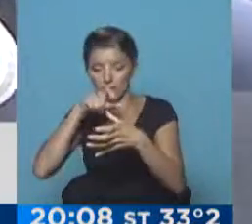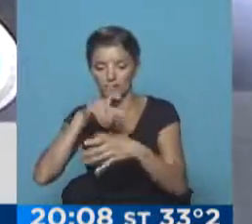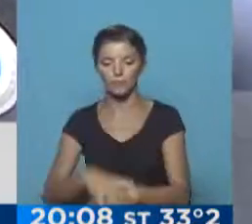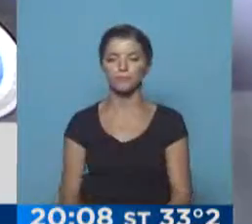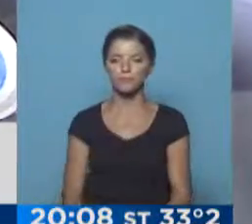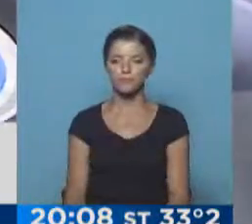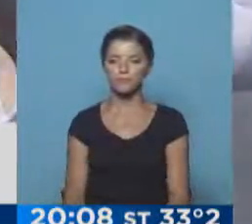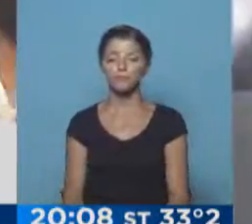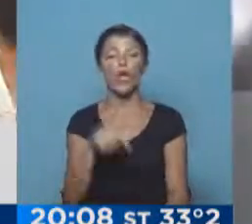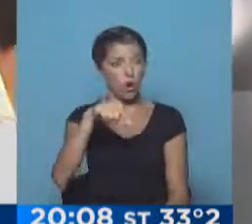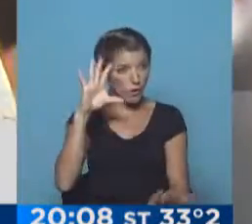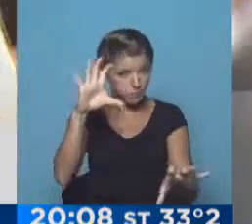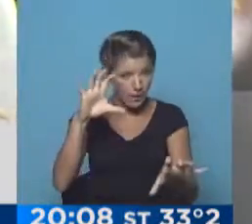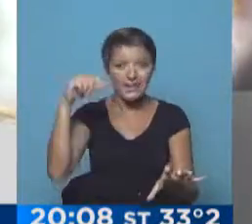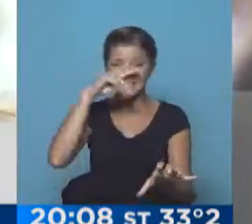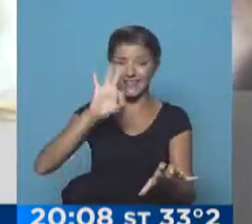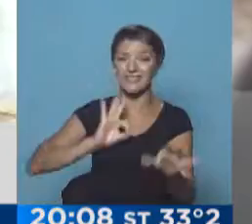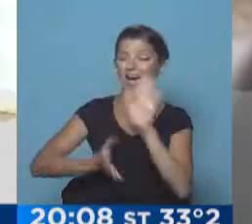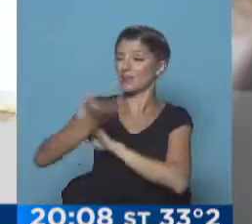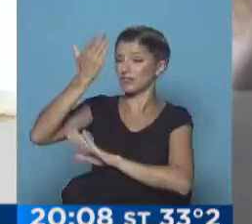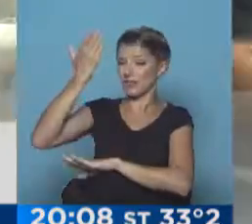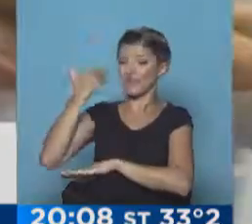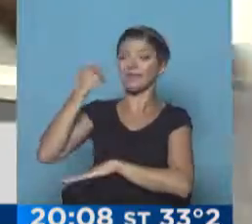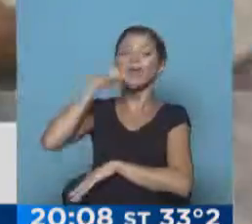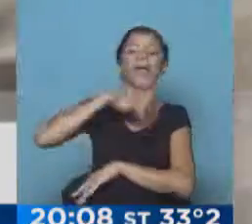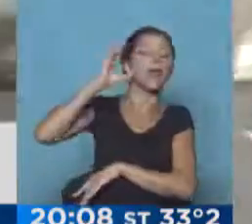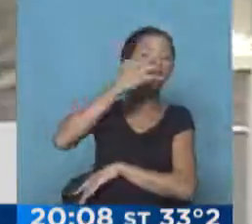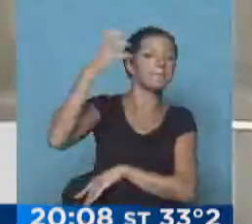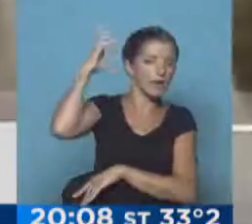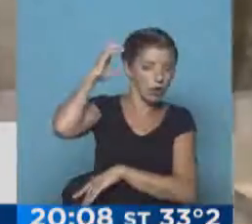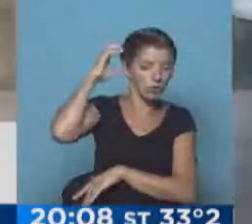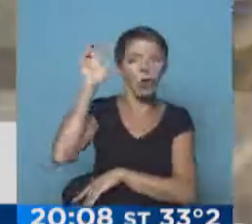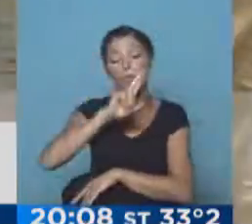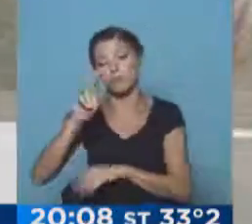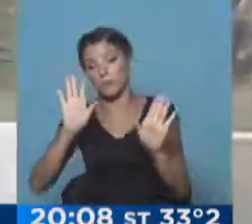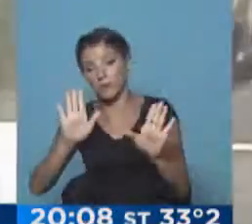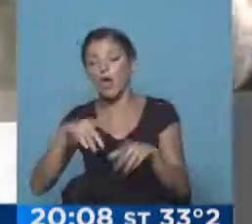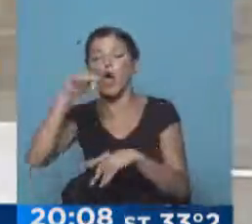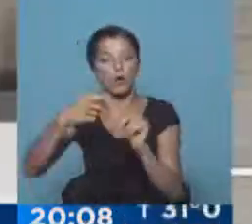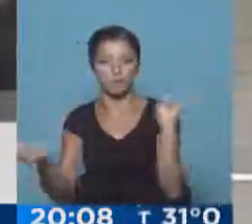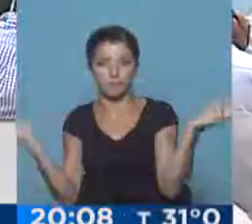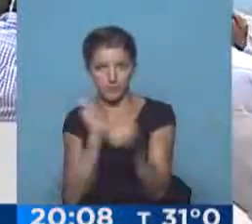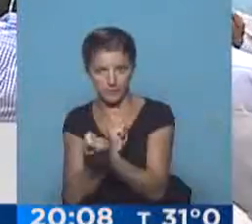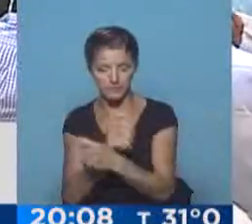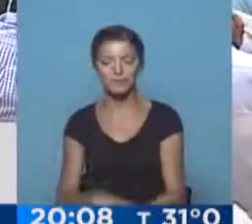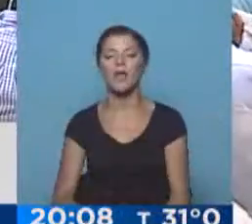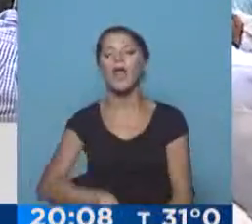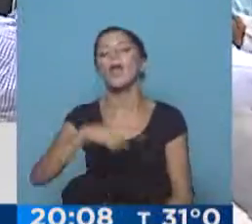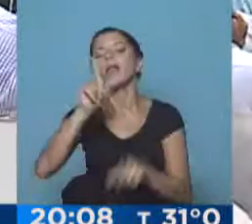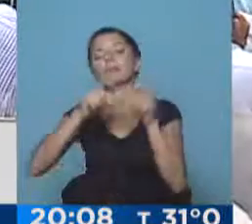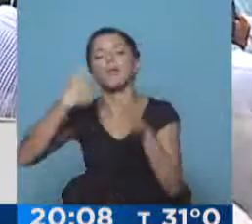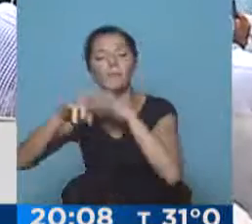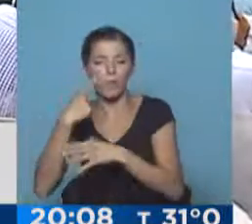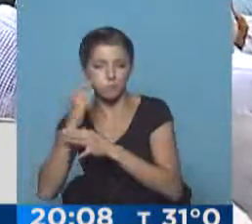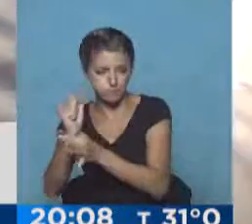que hace 70 años era Braden o Perón, hoy es Patria o Buitre. Entre las principales figuras partidarias que asistieron al